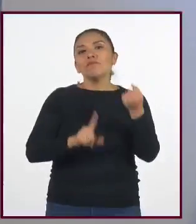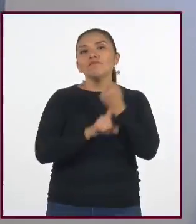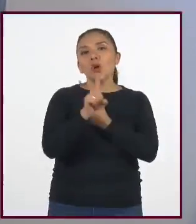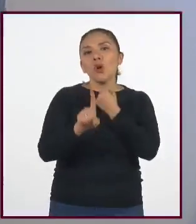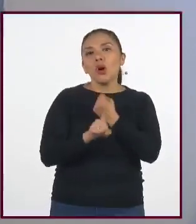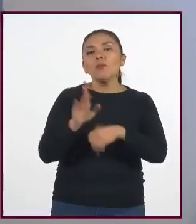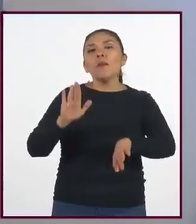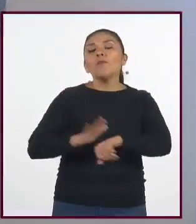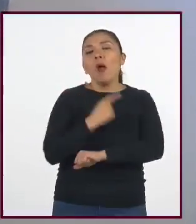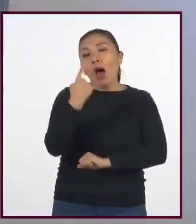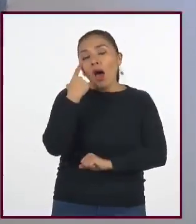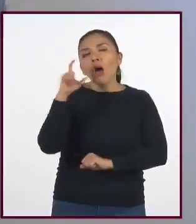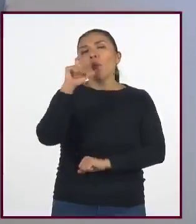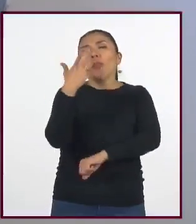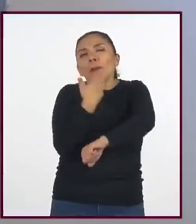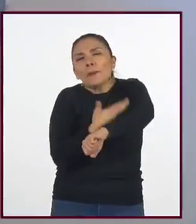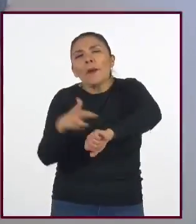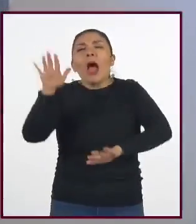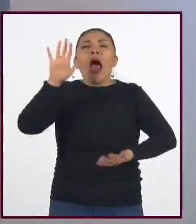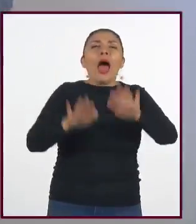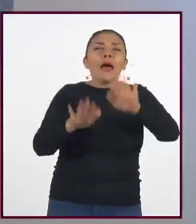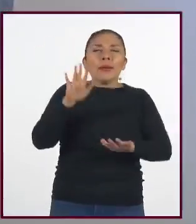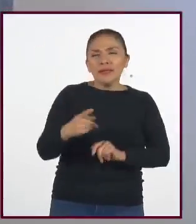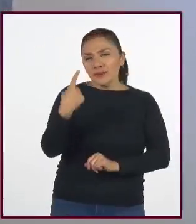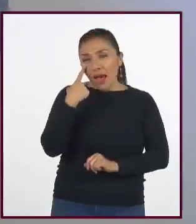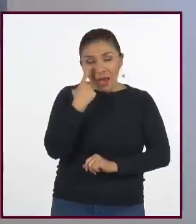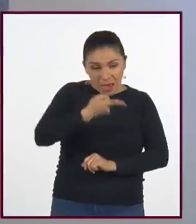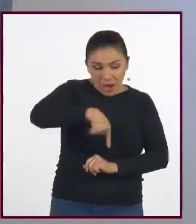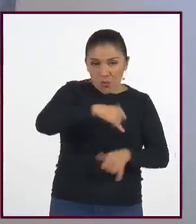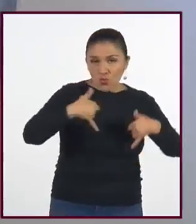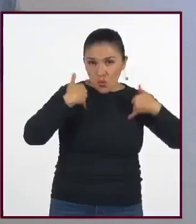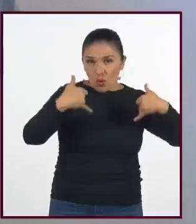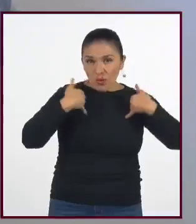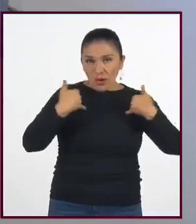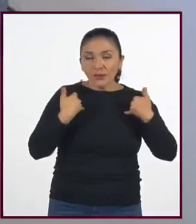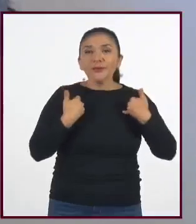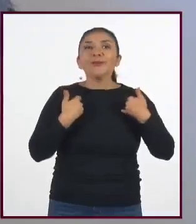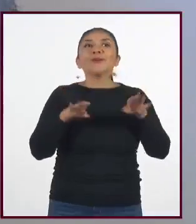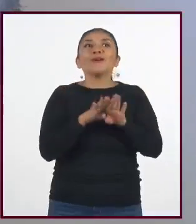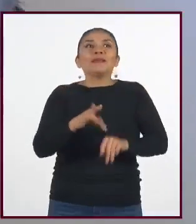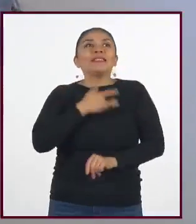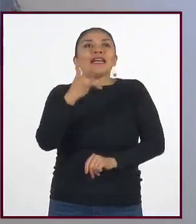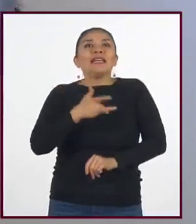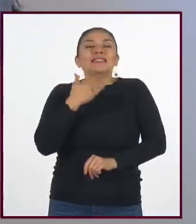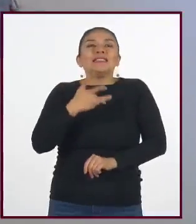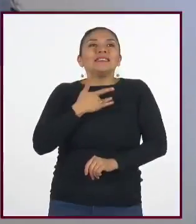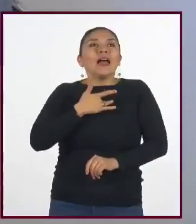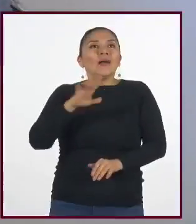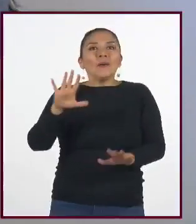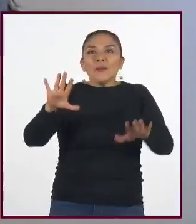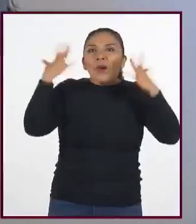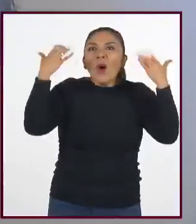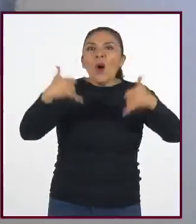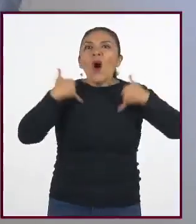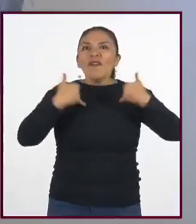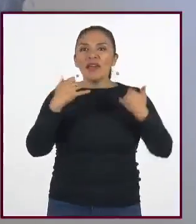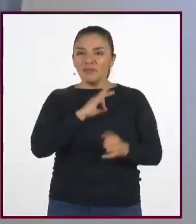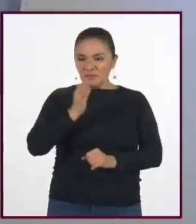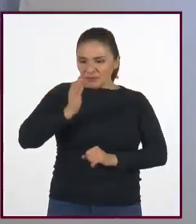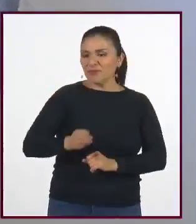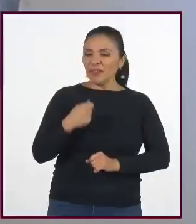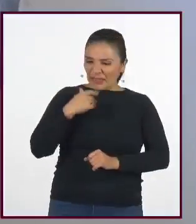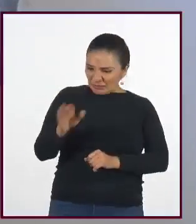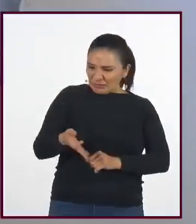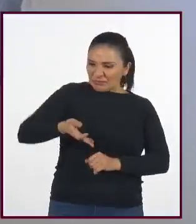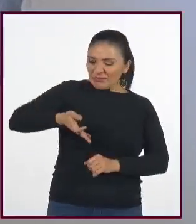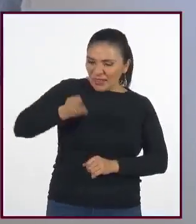siempre los consumos ocasionales en este grupo, sobre todo por el control de impulsos que disminuyen en la adolescencia,